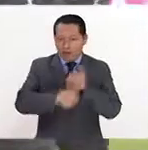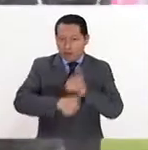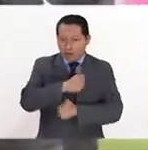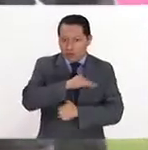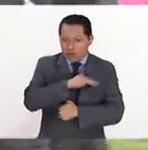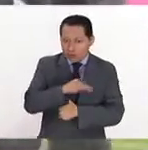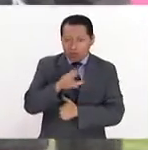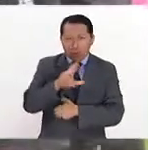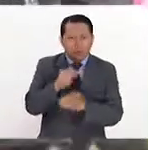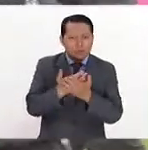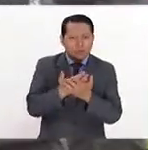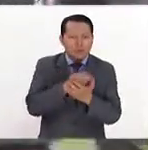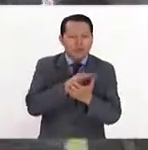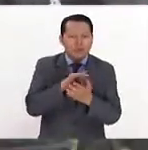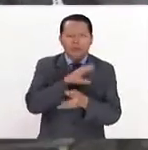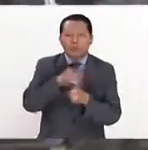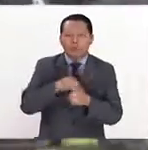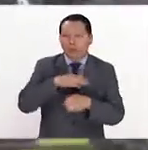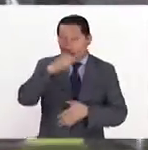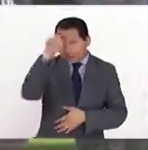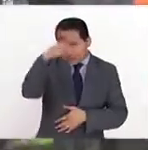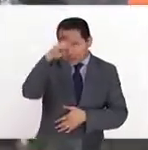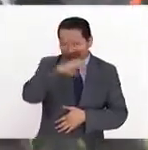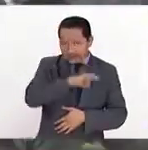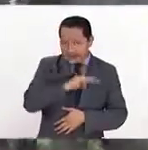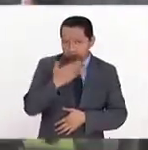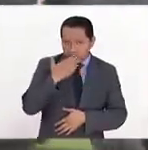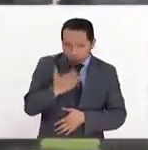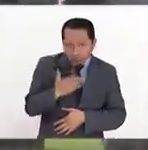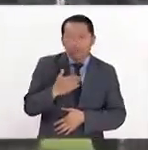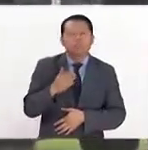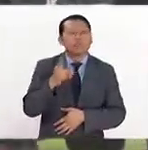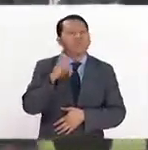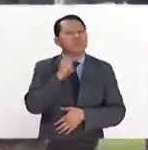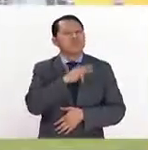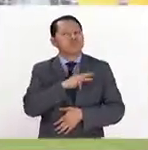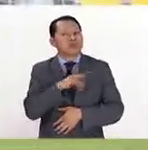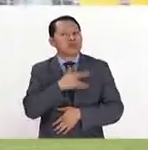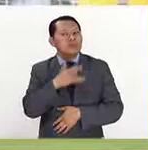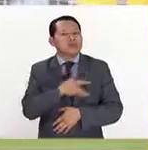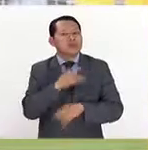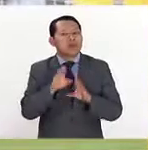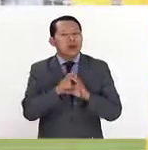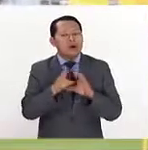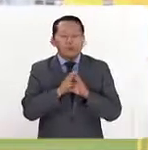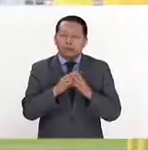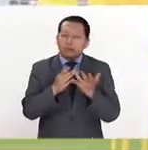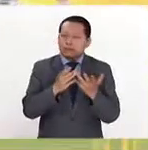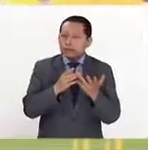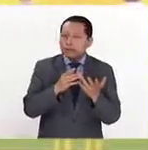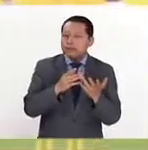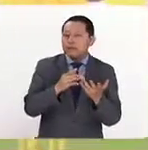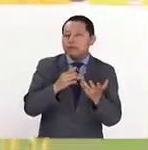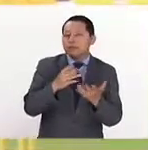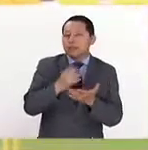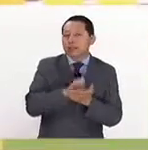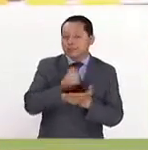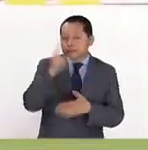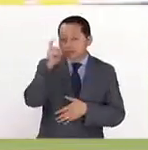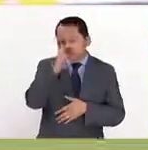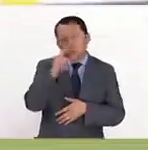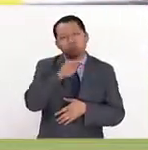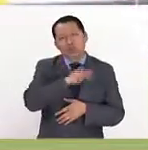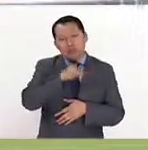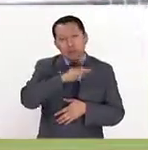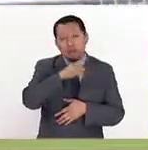no esperaba enfrentar un cuadro con tanta experiencia, por lo que sus expectativas, por supuesto, que son bajas, aunque pues los turcos saldrán a dar